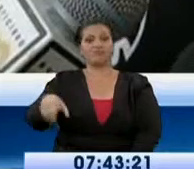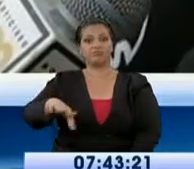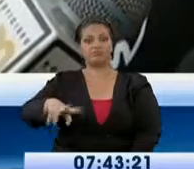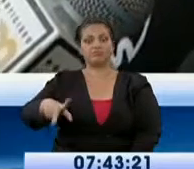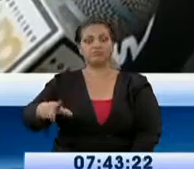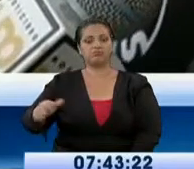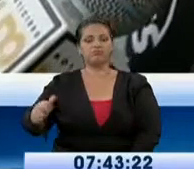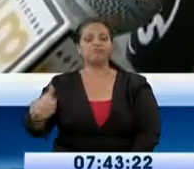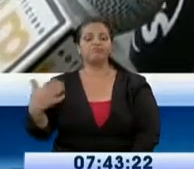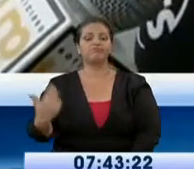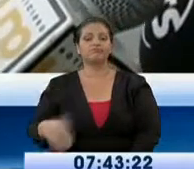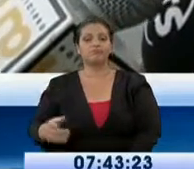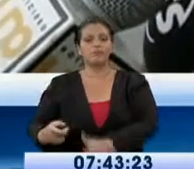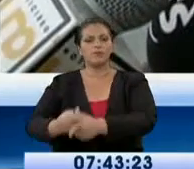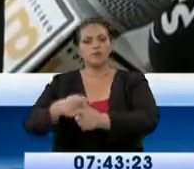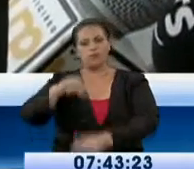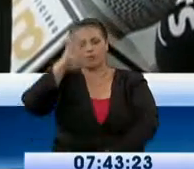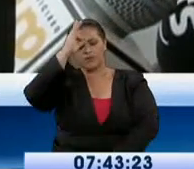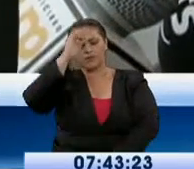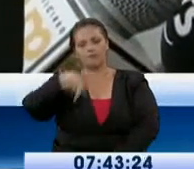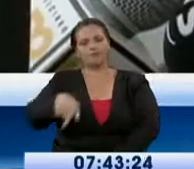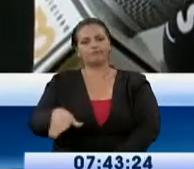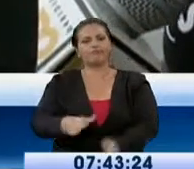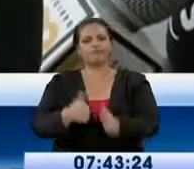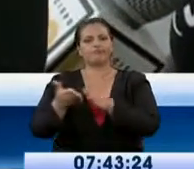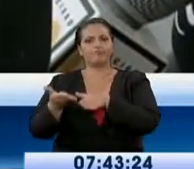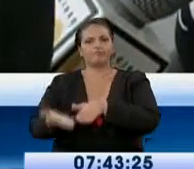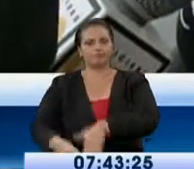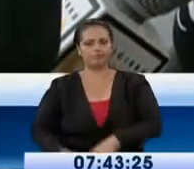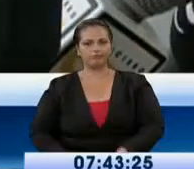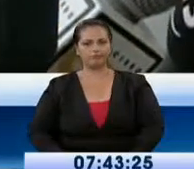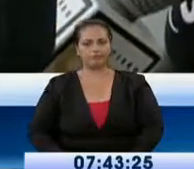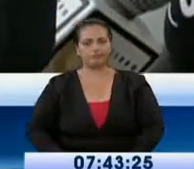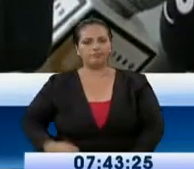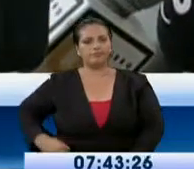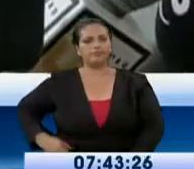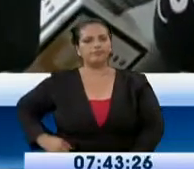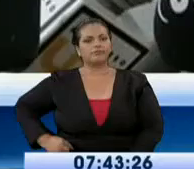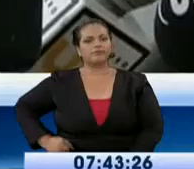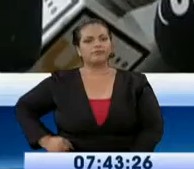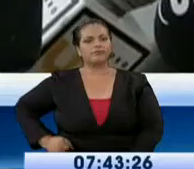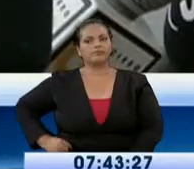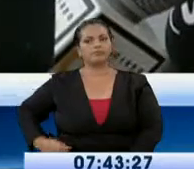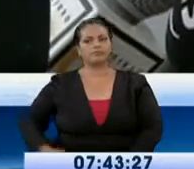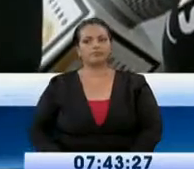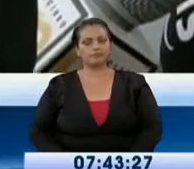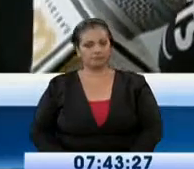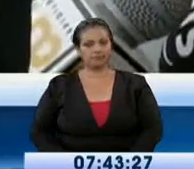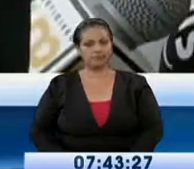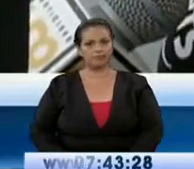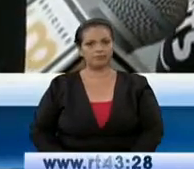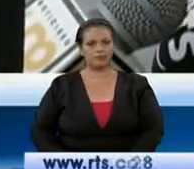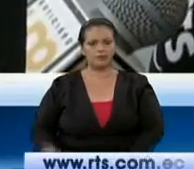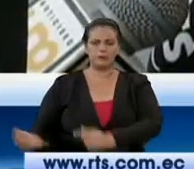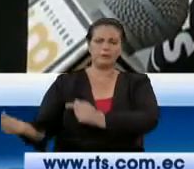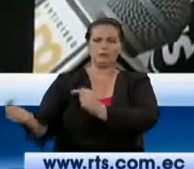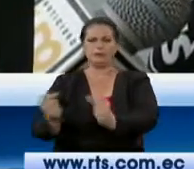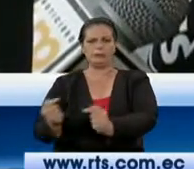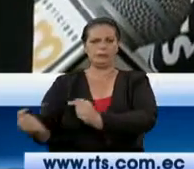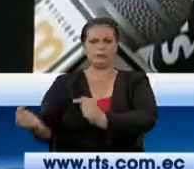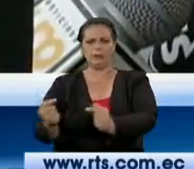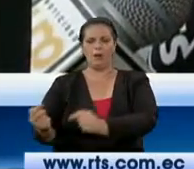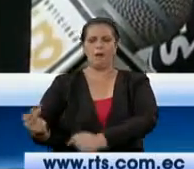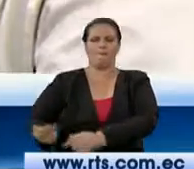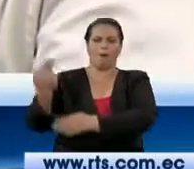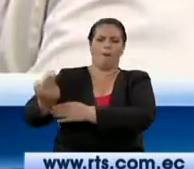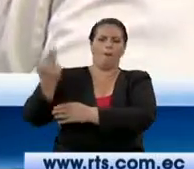¿Ya? Se bajó de la moto el que iba atrás con un revólver en mano y de una asaltar. Y en el forcejeo se escaparon como 4